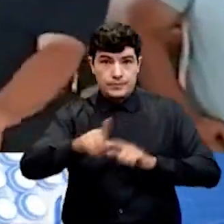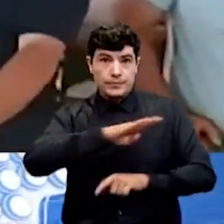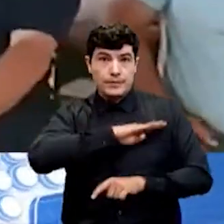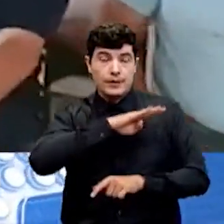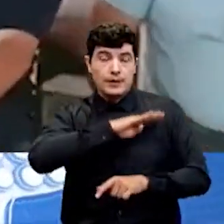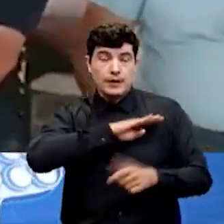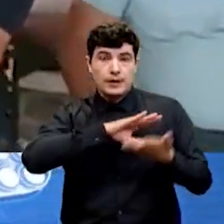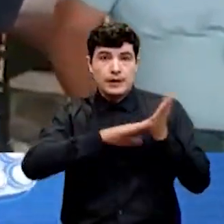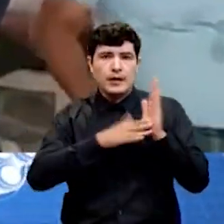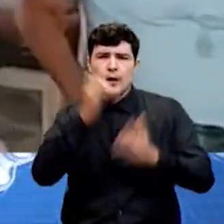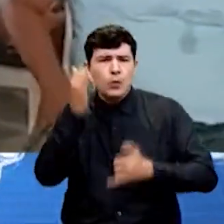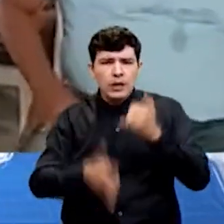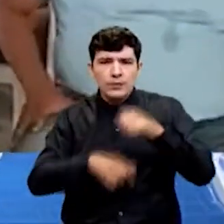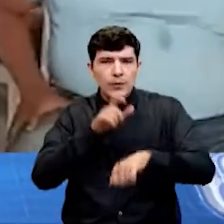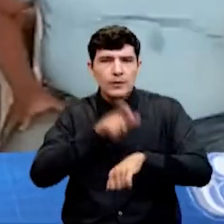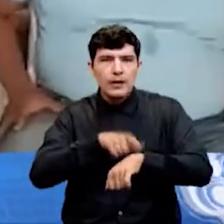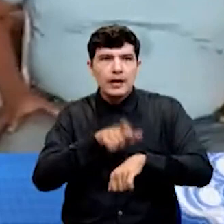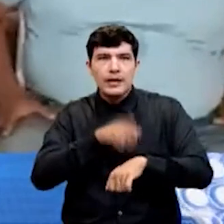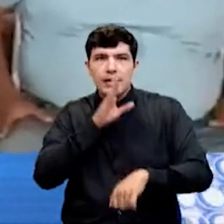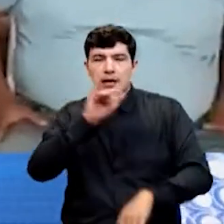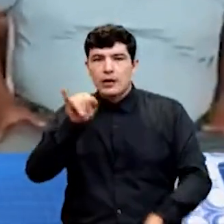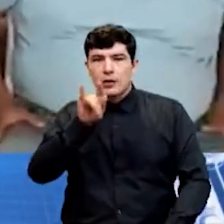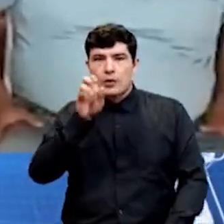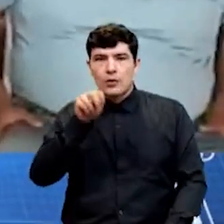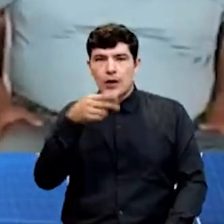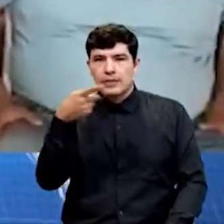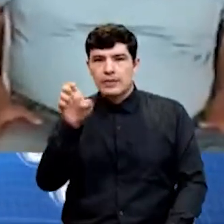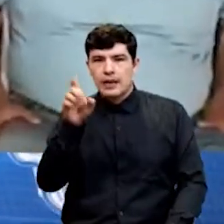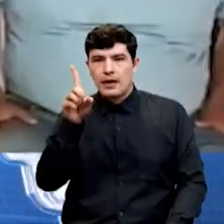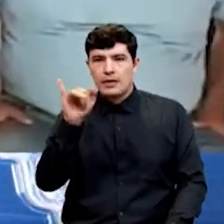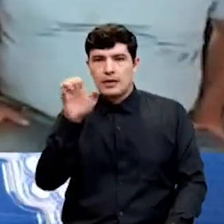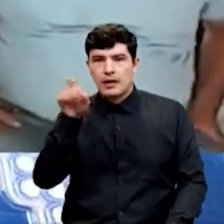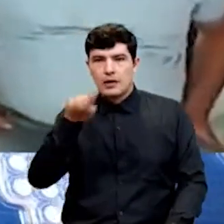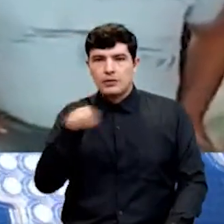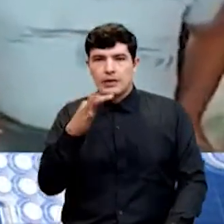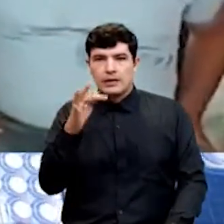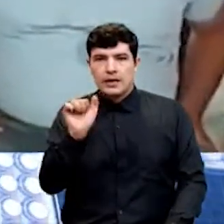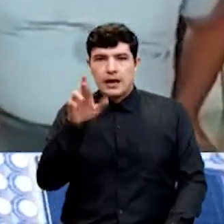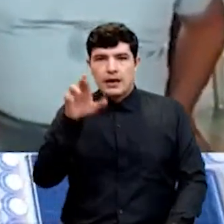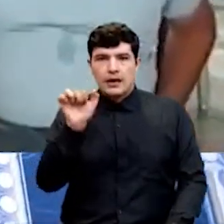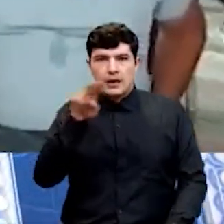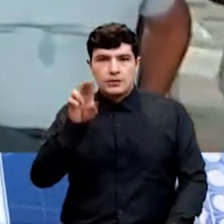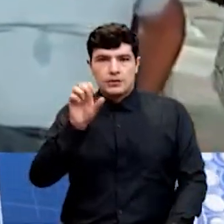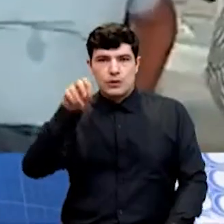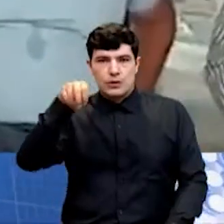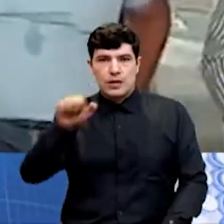a última hora fue Juan de Dios Tarazona, con el coaval del Pacto Histórico.